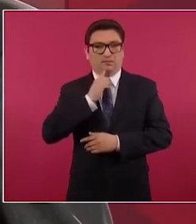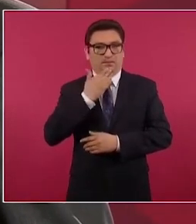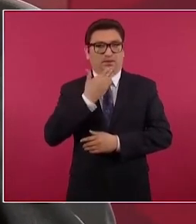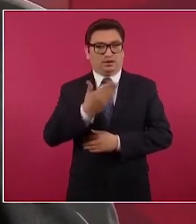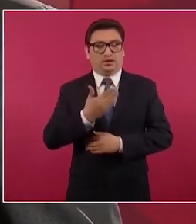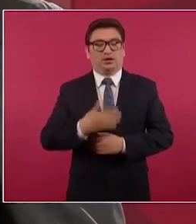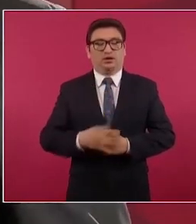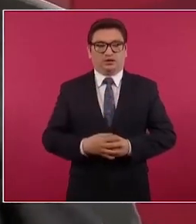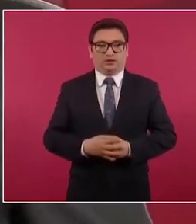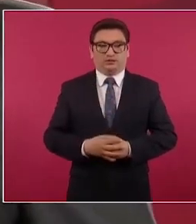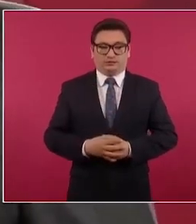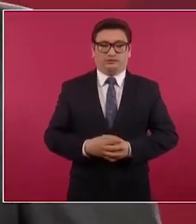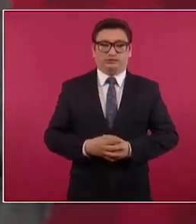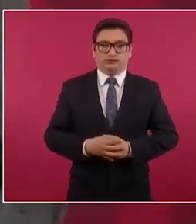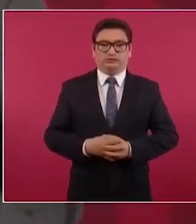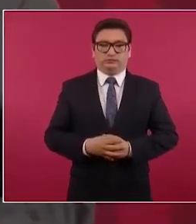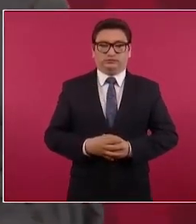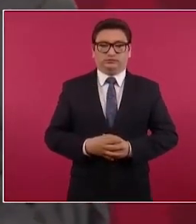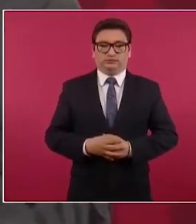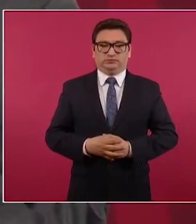es un acto